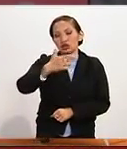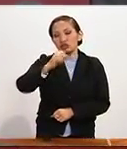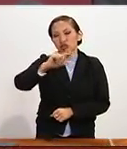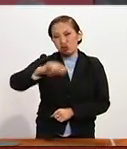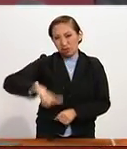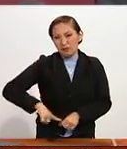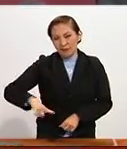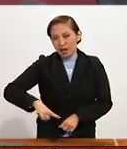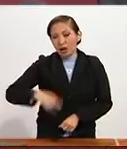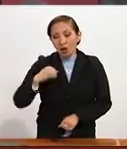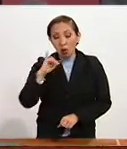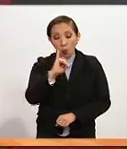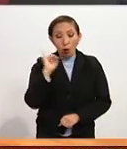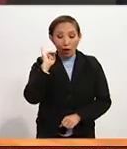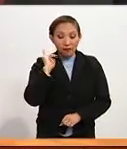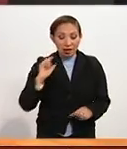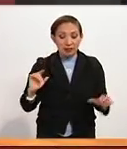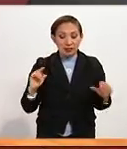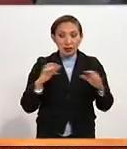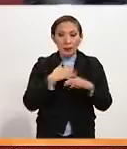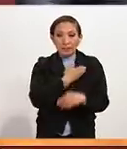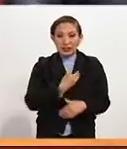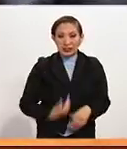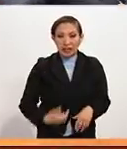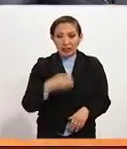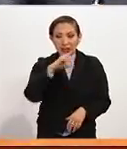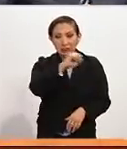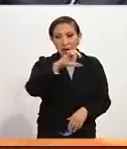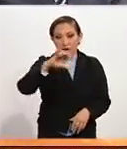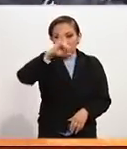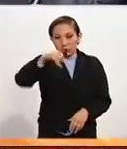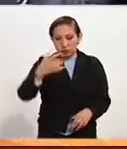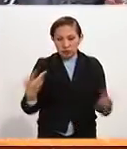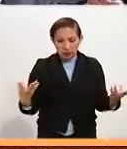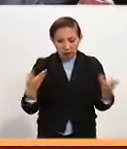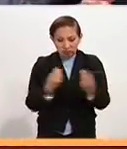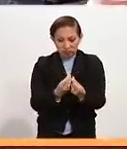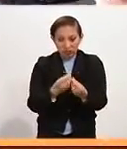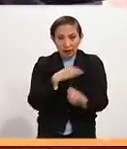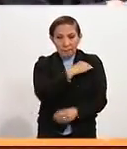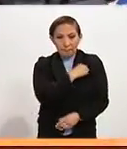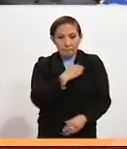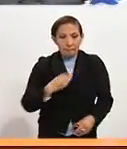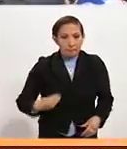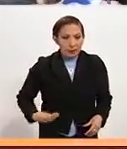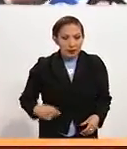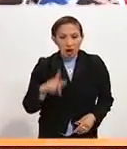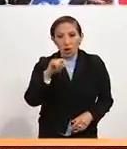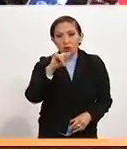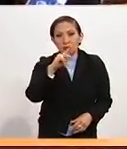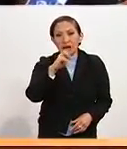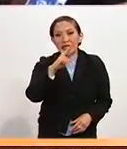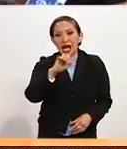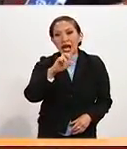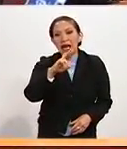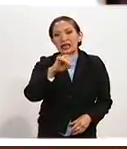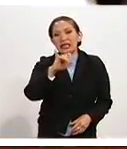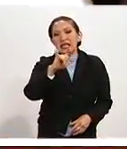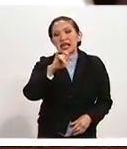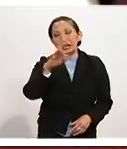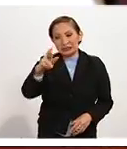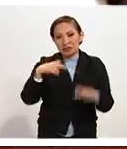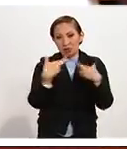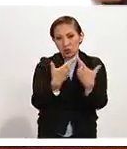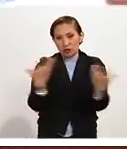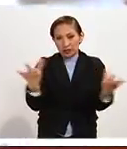Chong, se reunieron este jueves con el presidente de la Suprema Corte de Justicia de la Nación, el ministro Luis María Aguilar Morales. En el